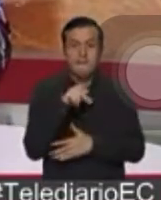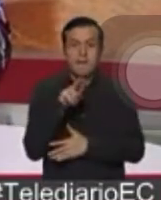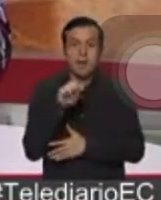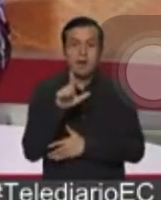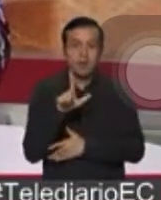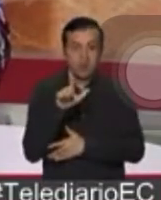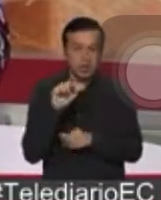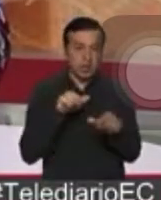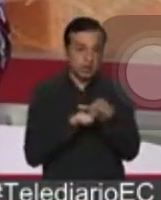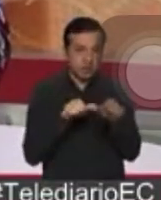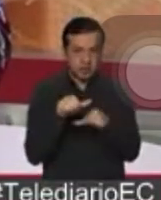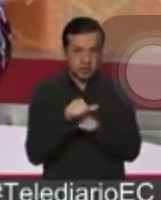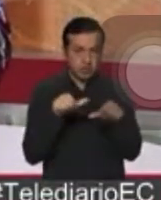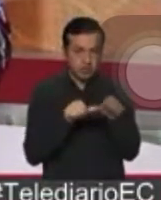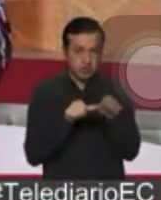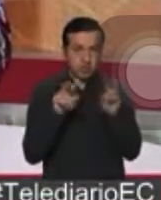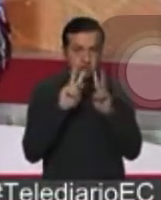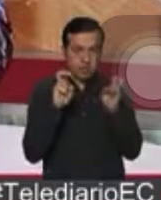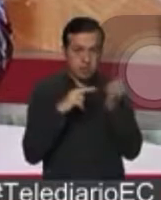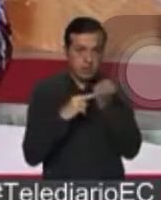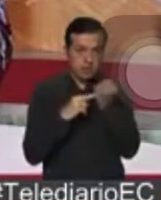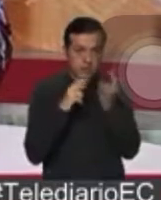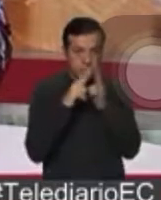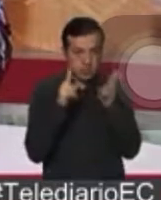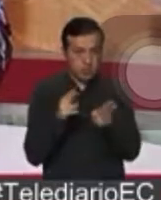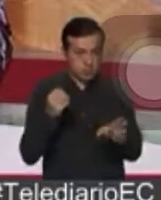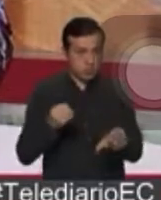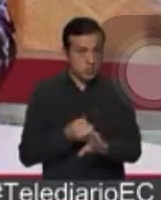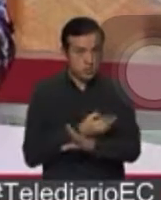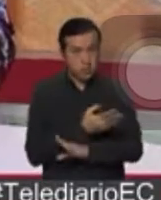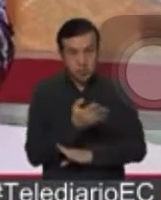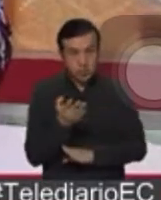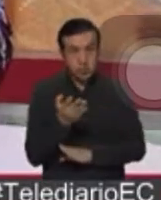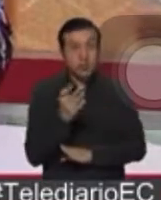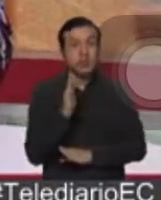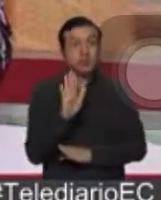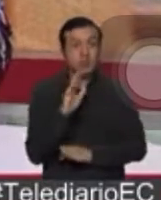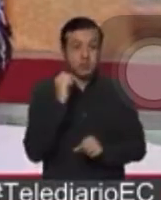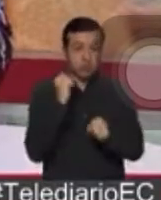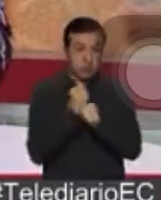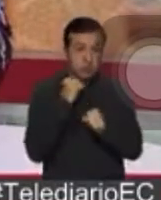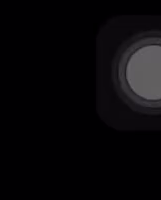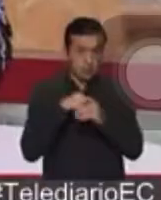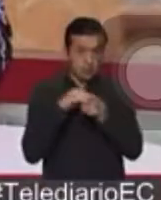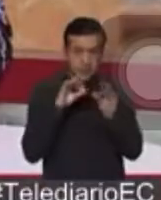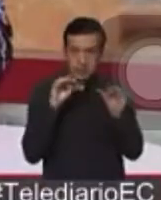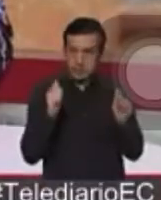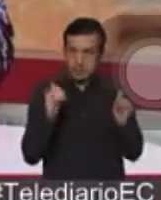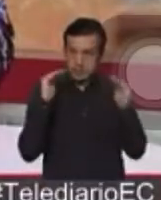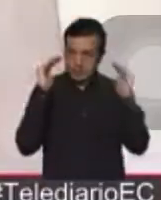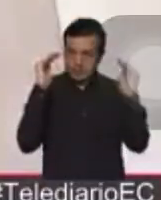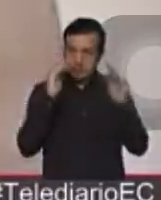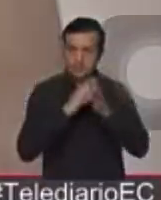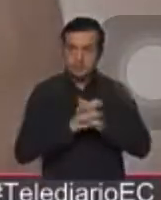consultor y experto en recursos humanos, brinda algunas recomendaciones para que esta modalidad sea eficiente.